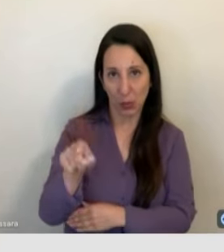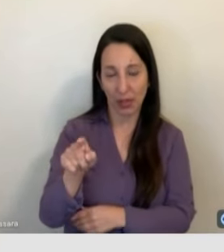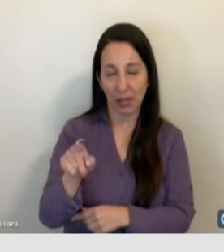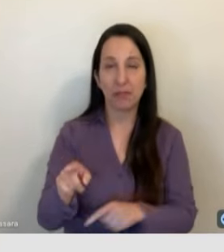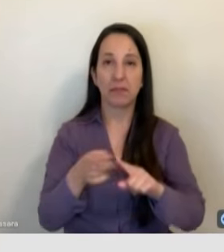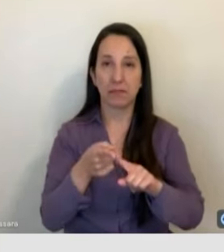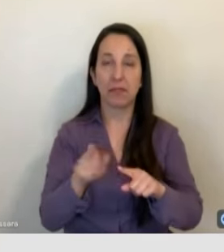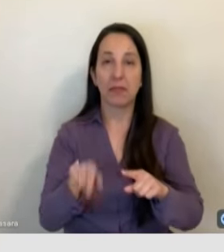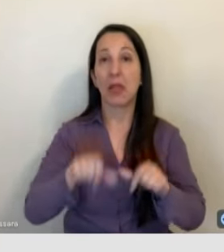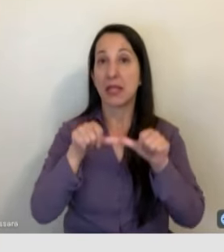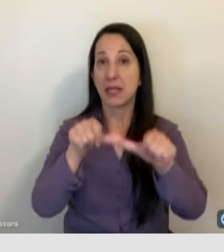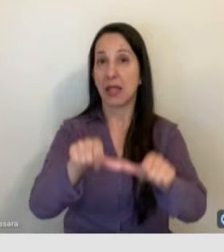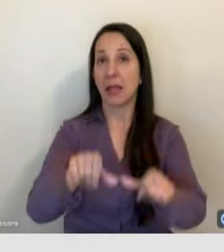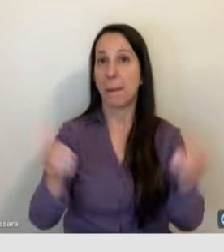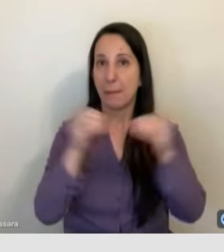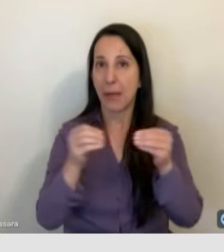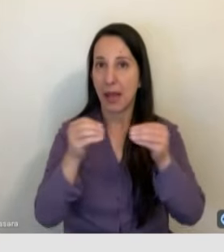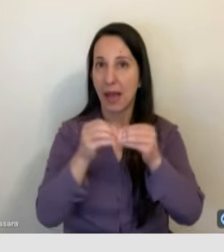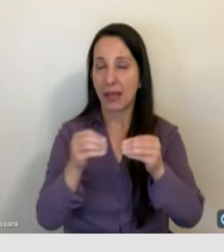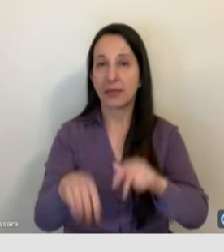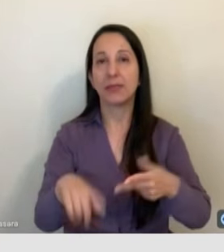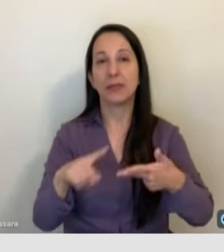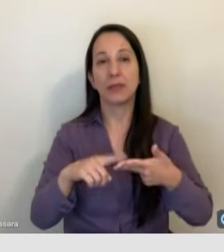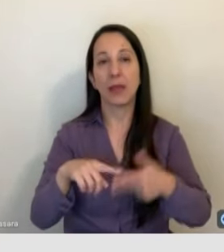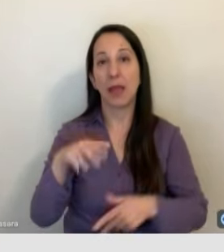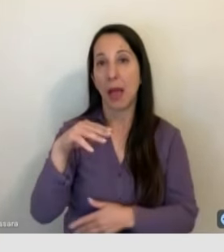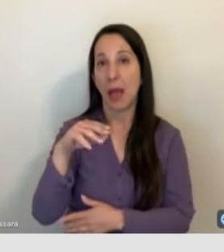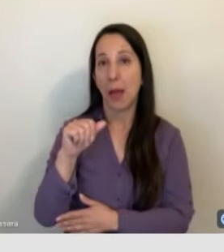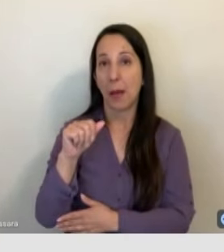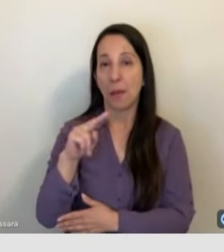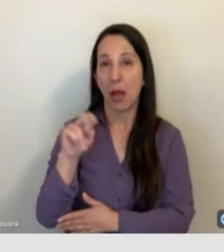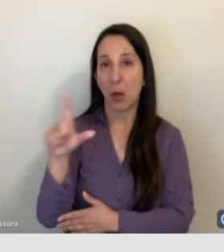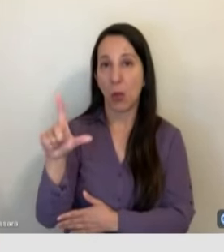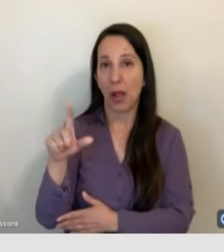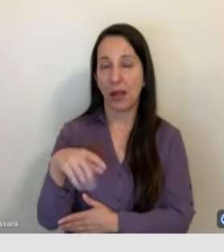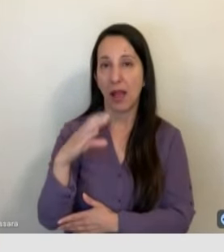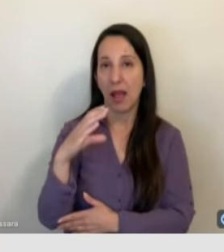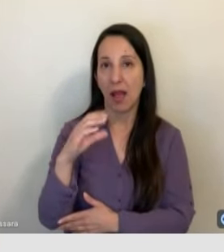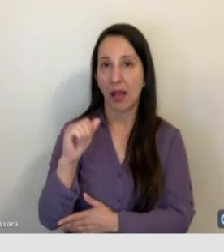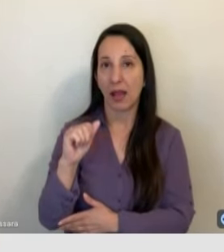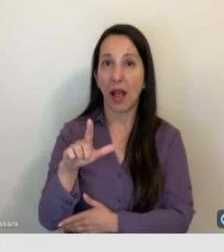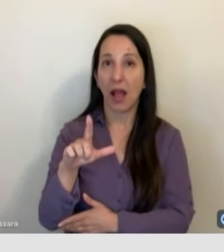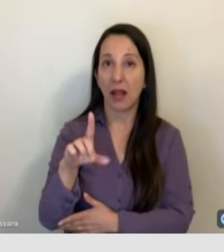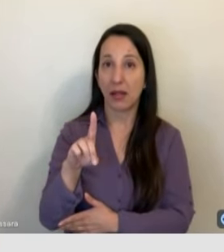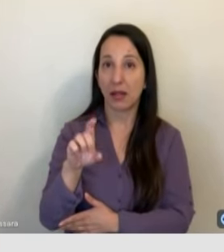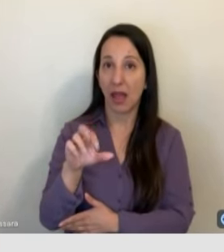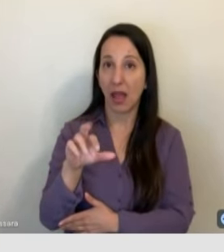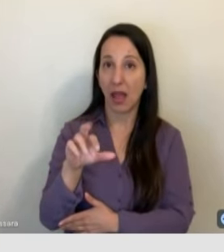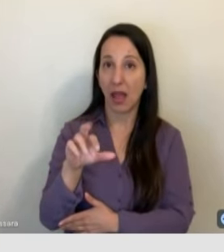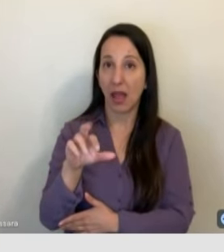con la siguiente, porque es de Manuel Calderón, y nos dice, este es un comentario para don Walter, lo